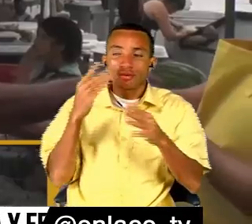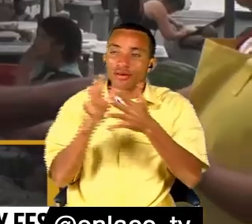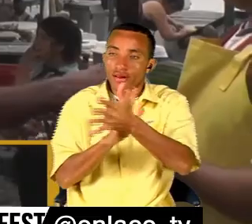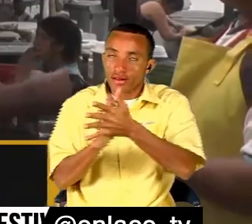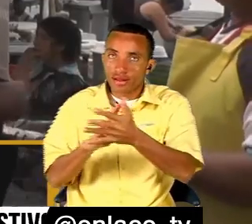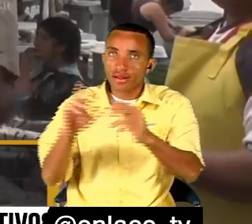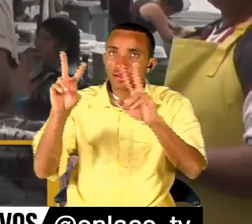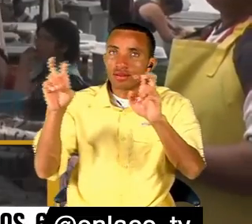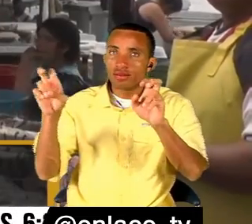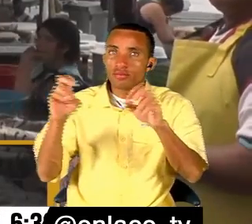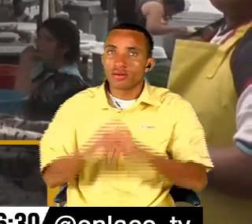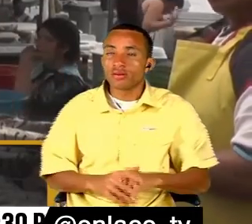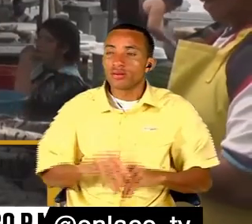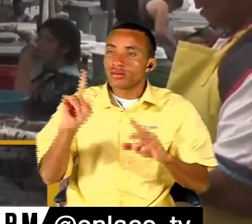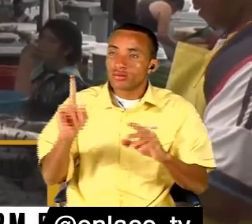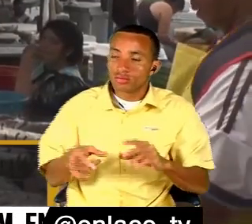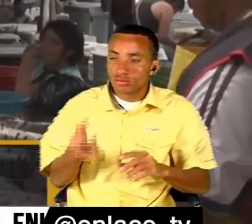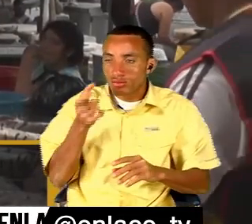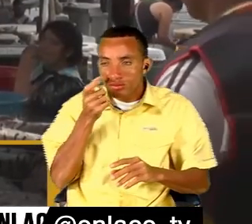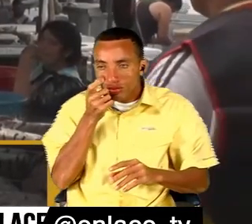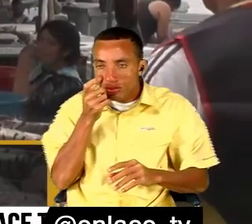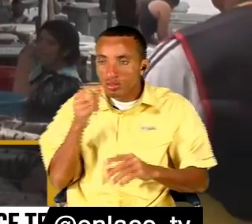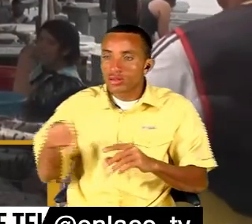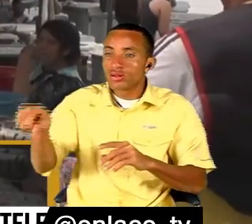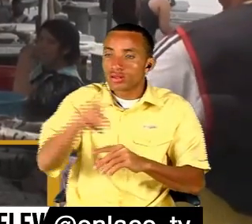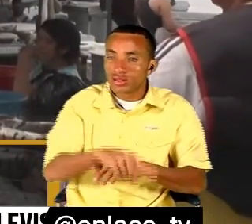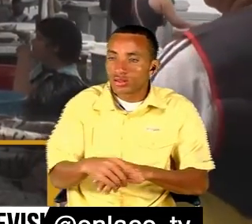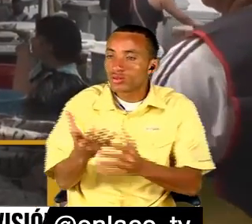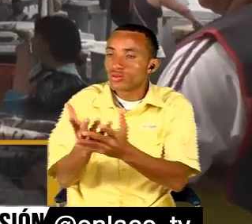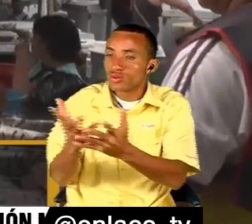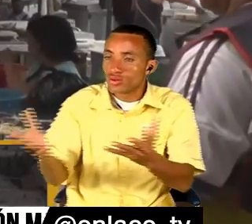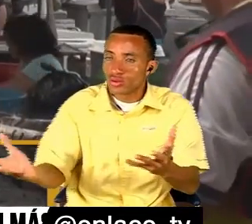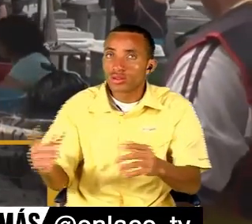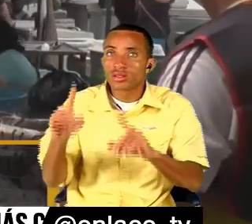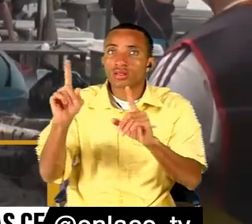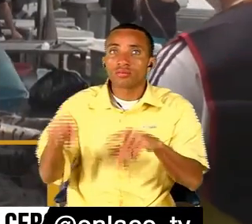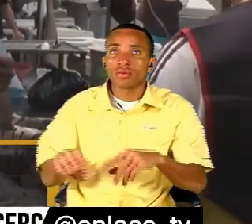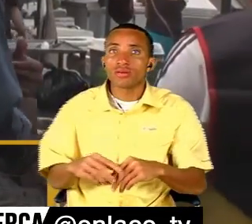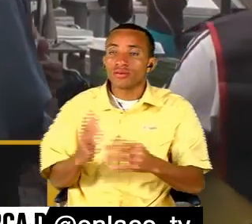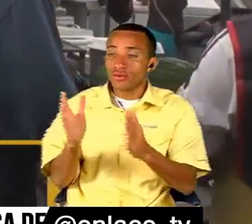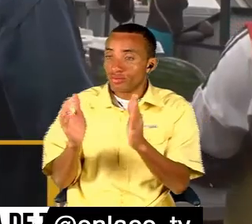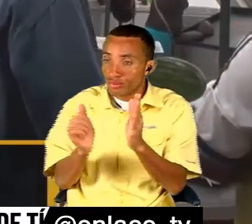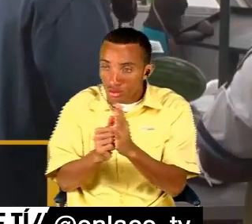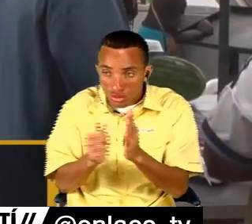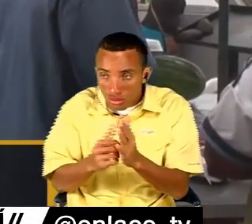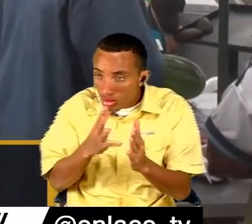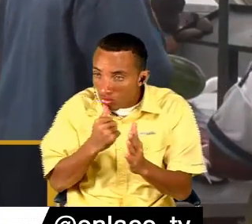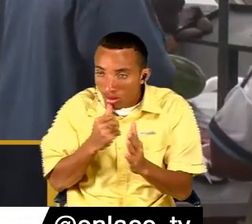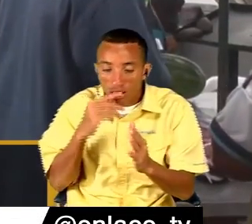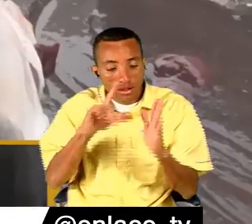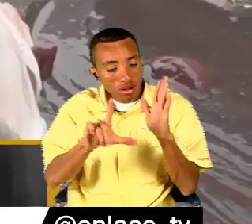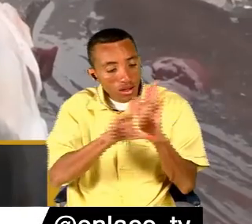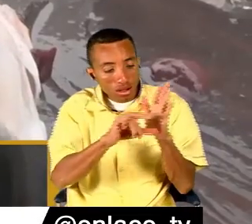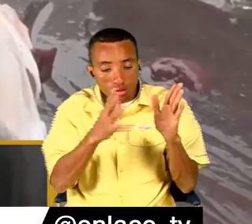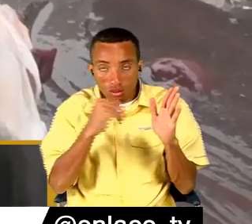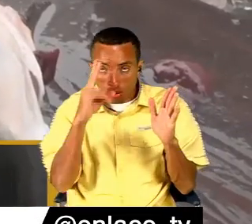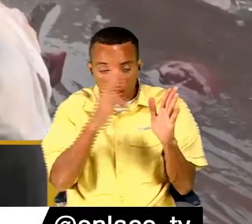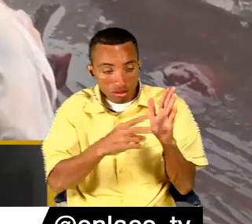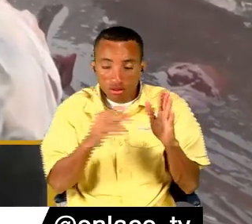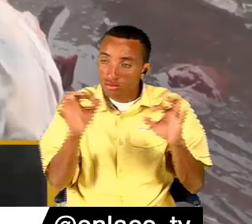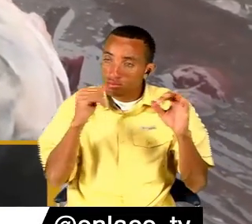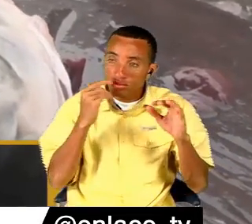ya de control sobre esos artículos, elementos o incluso productos que no cumplan con las especificaciones o las normas sanitarias. El control